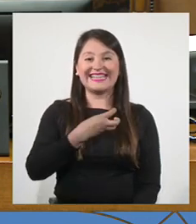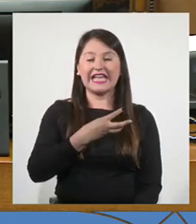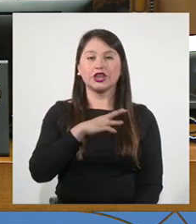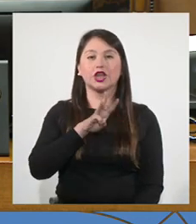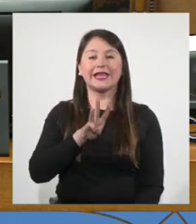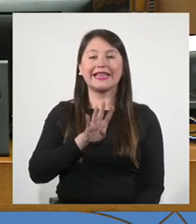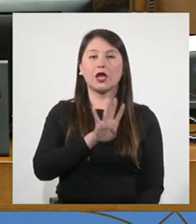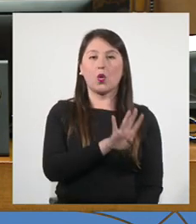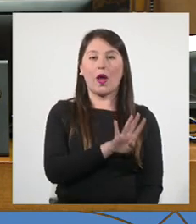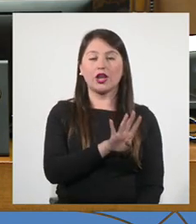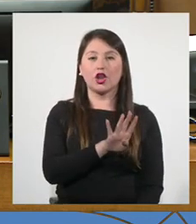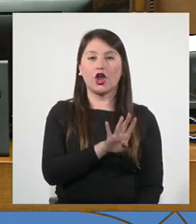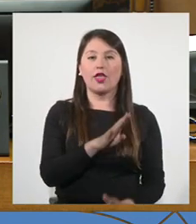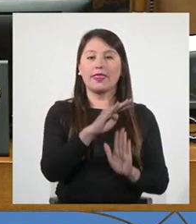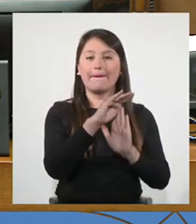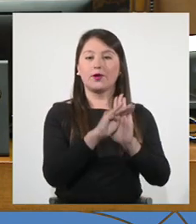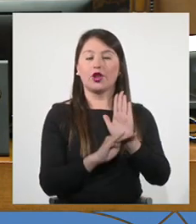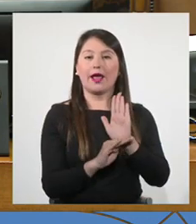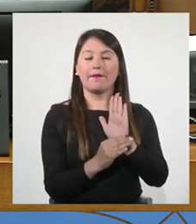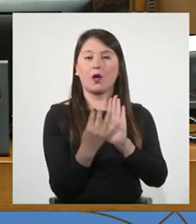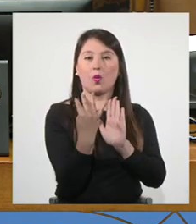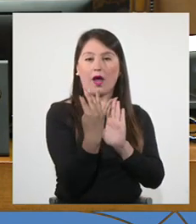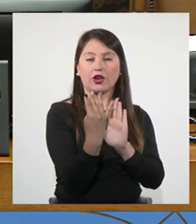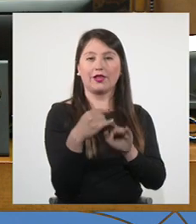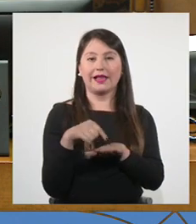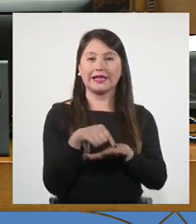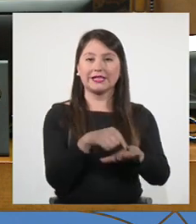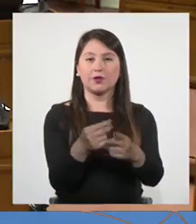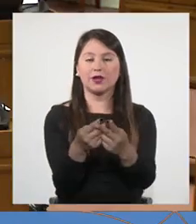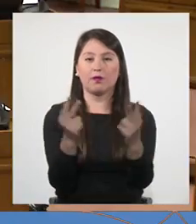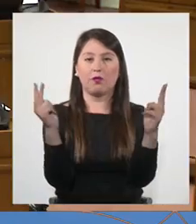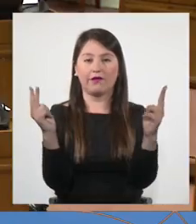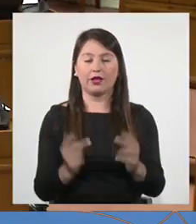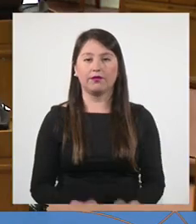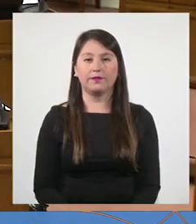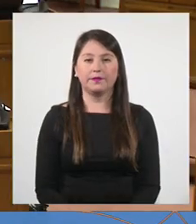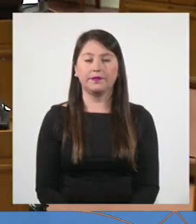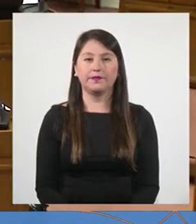334 del programa 6, subsidio al transporte público.